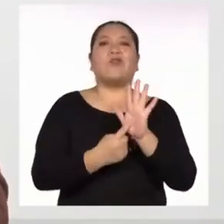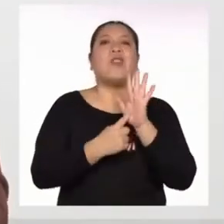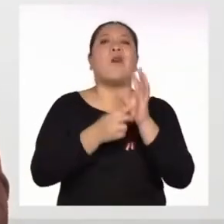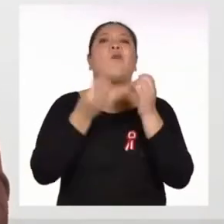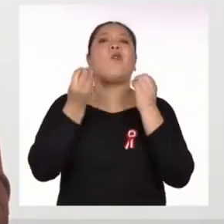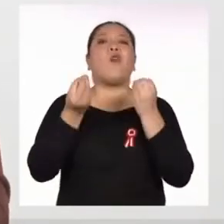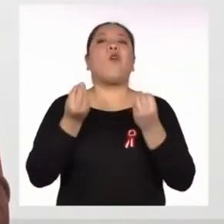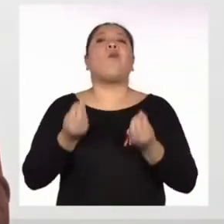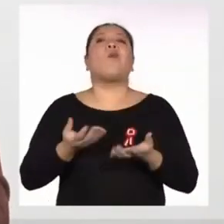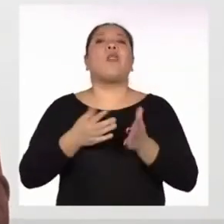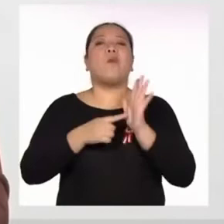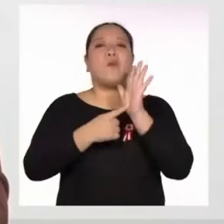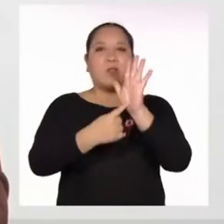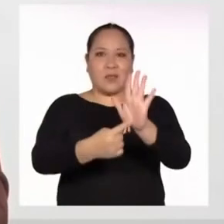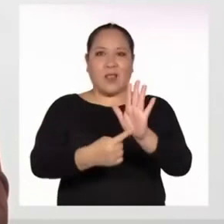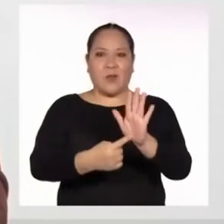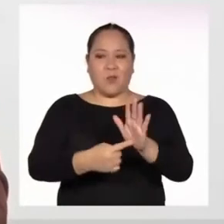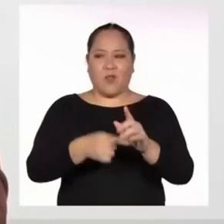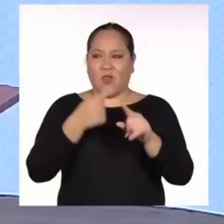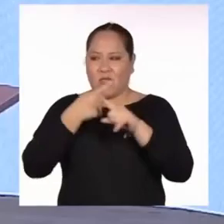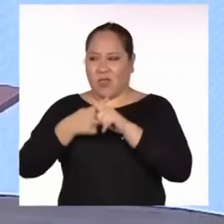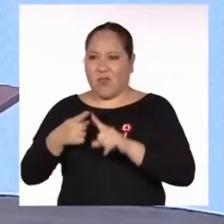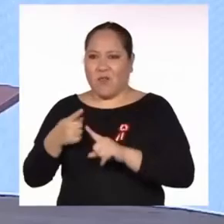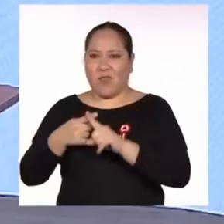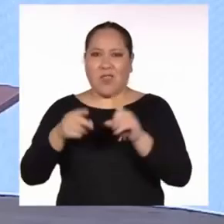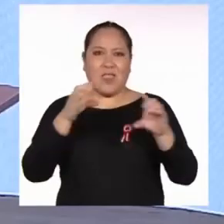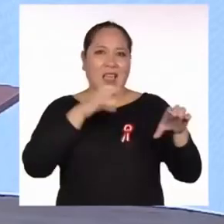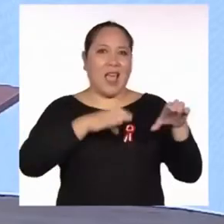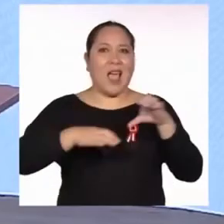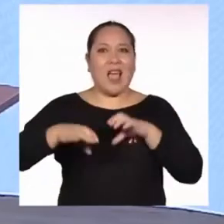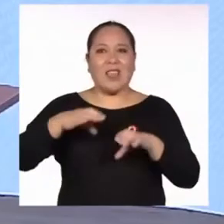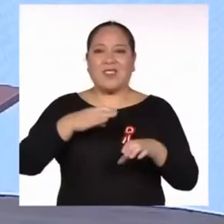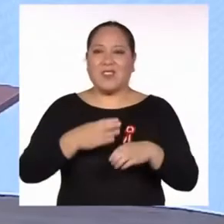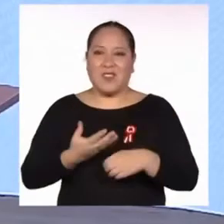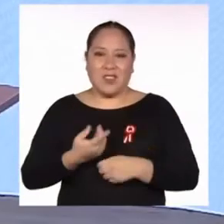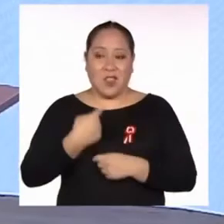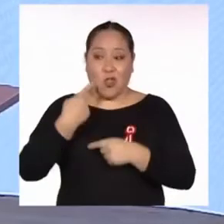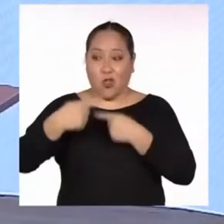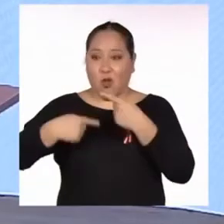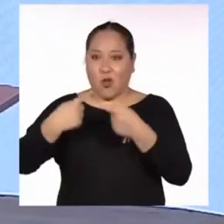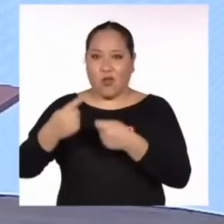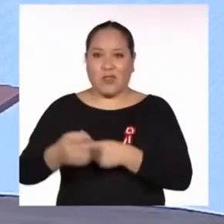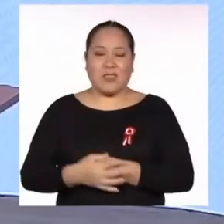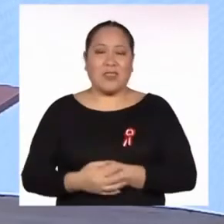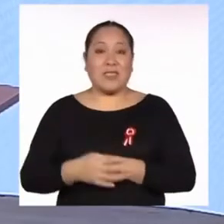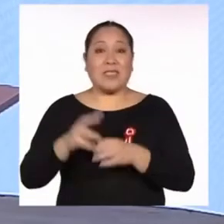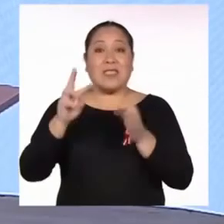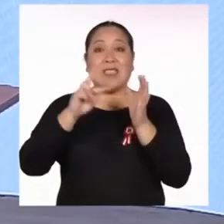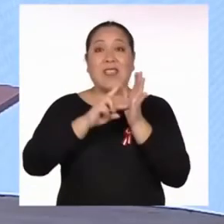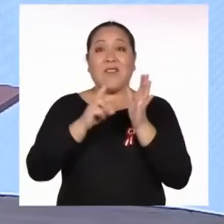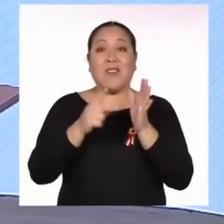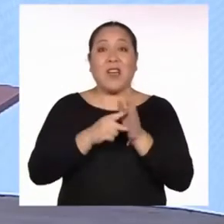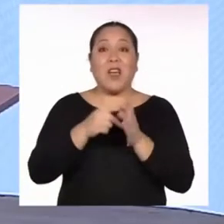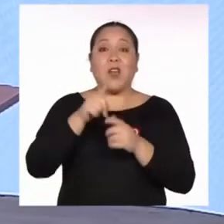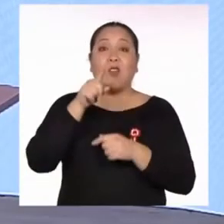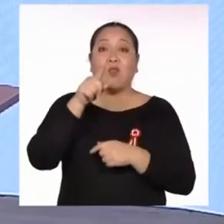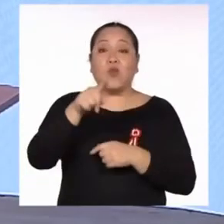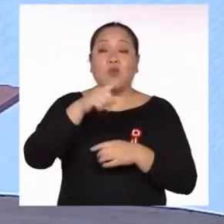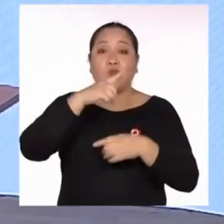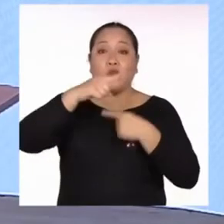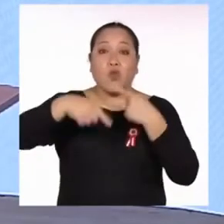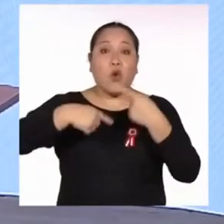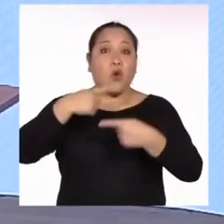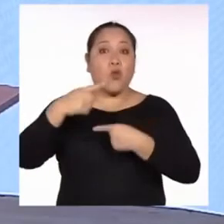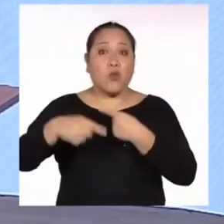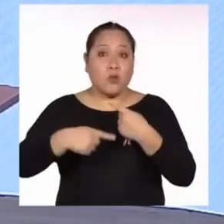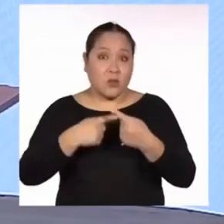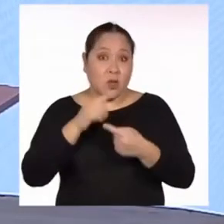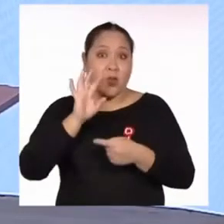nuestras acciones diarias eso quiere decir que con cada acción cotidiana que hacemos vamos